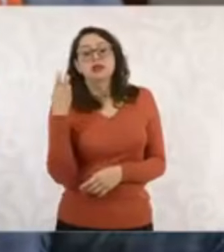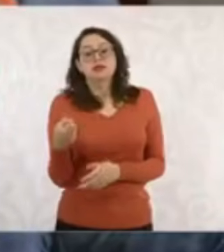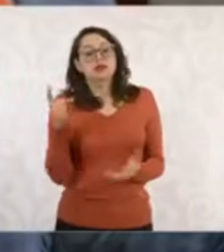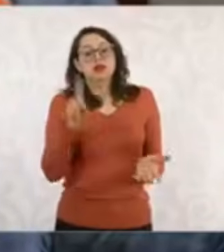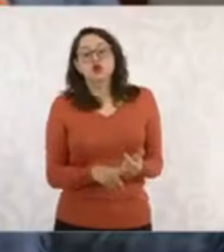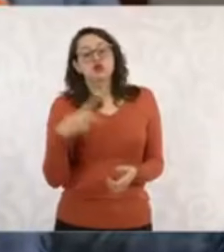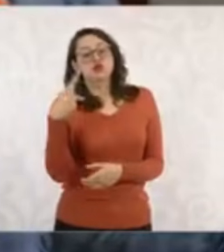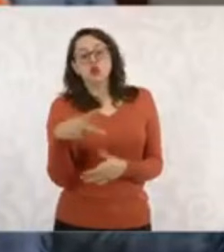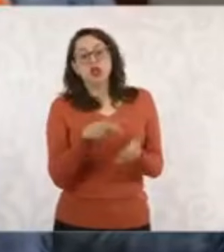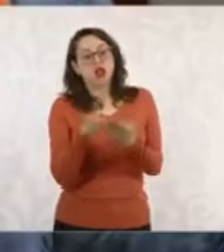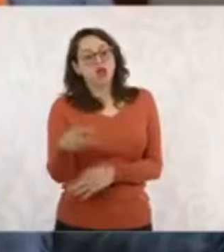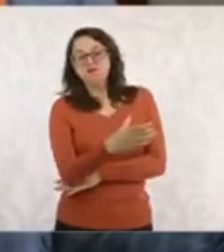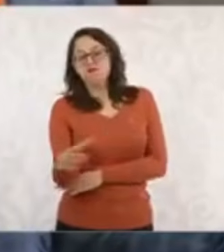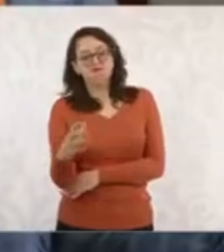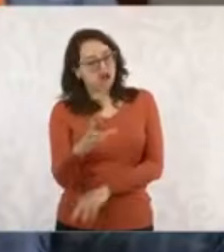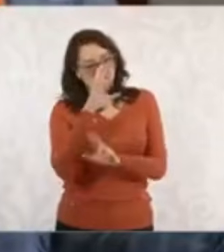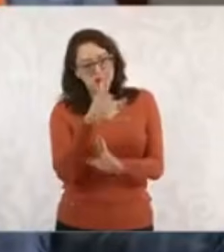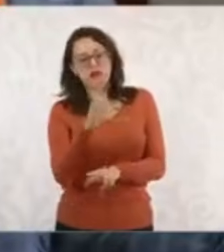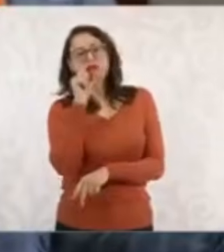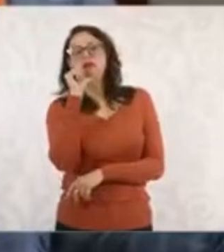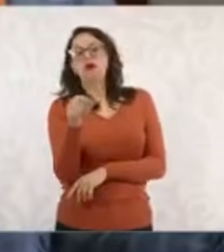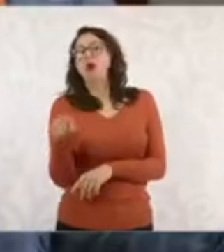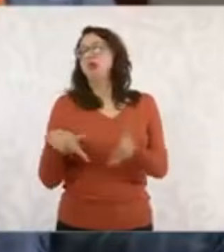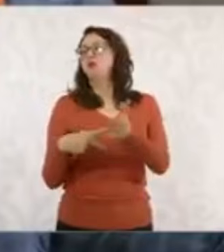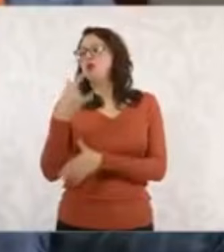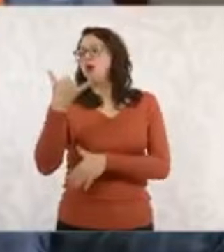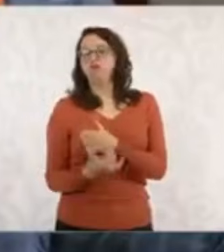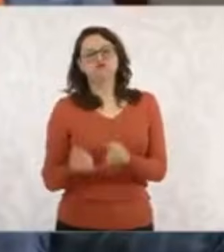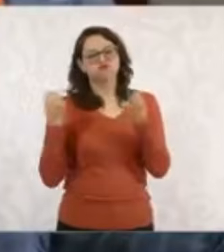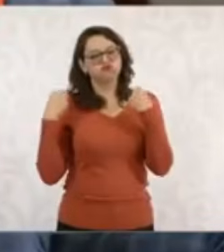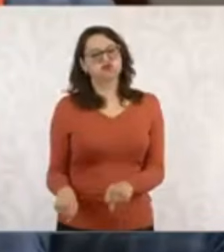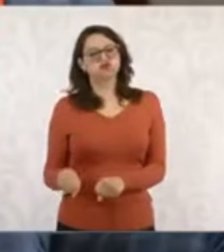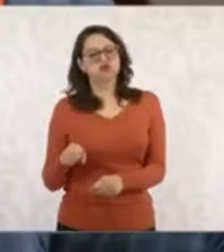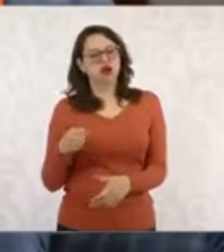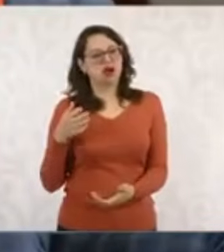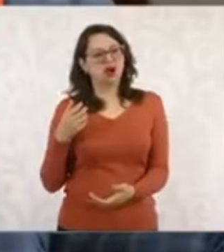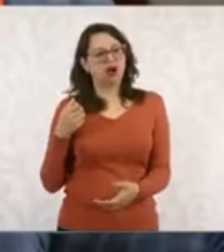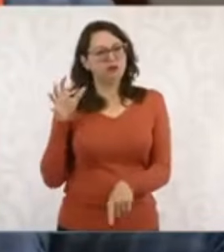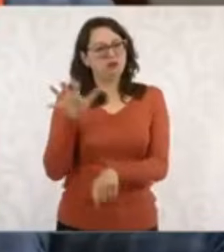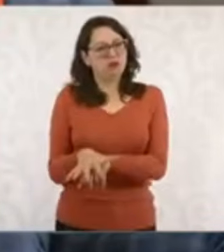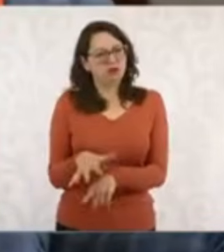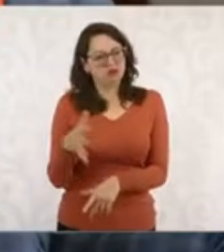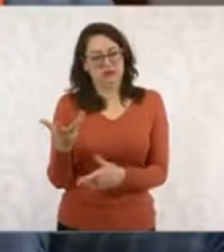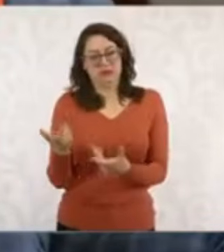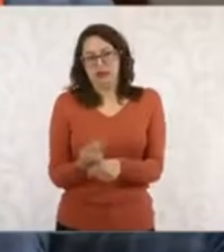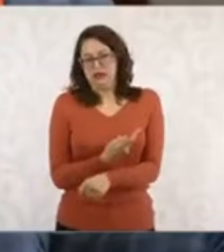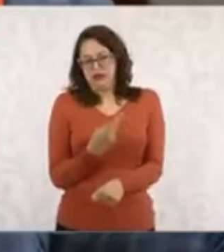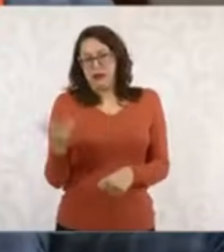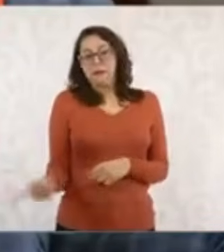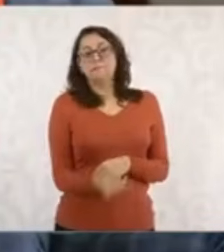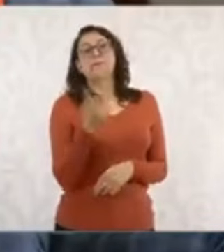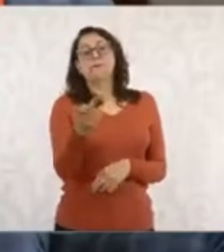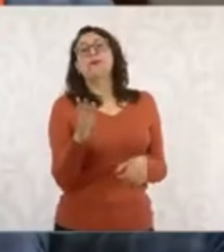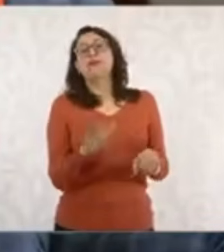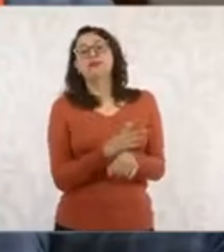respetando el derecho agrario y se está imponiendo un proyecto por la vía de los hechos. De hecho, Presidenta, le pregunto,